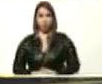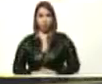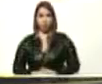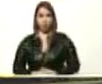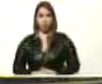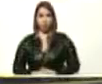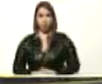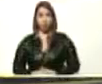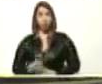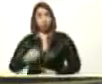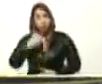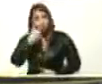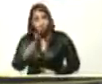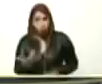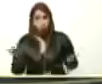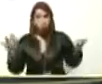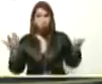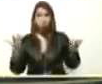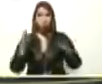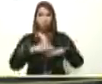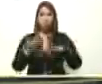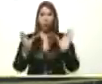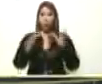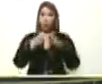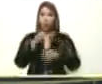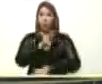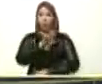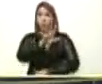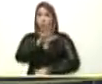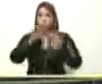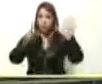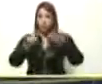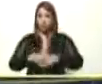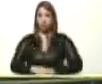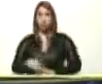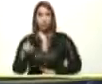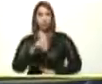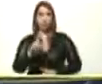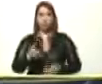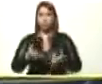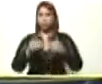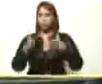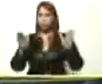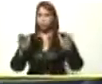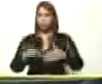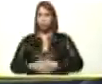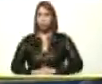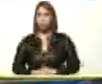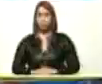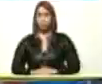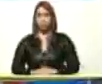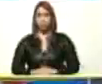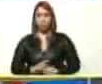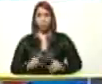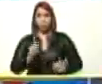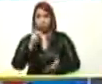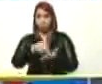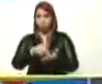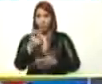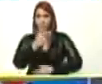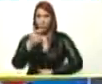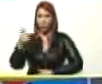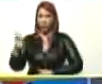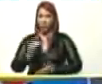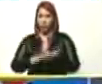Y yo les decía esto, porque la brigada 256, no se ha activado, para ir a la búsqueda, de los